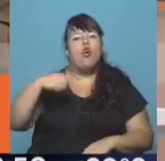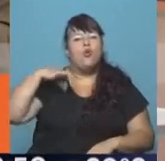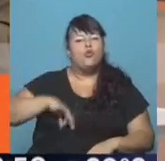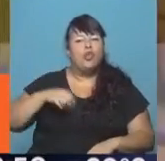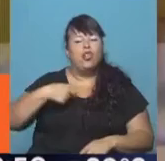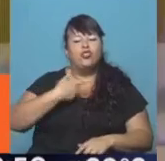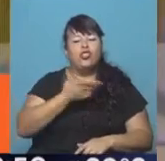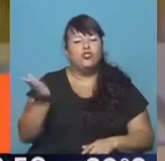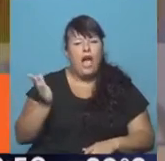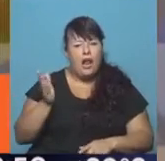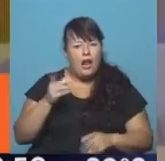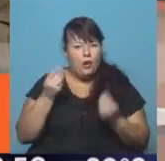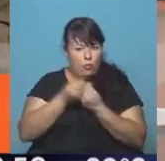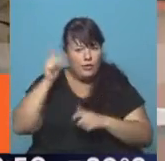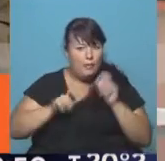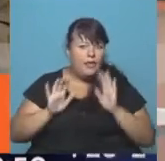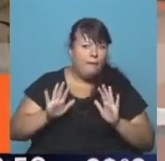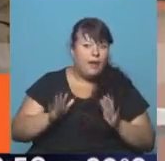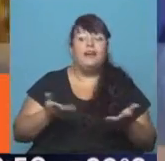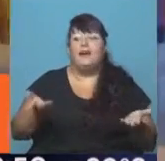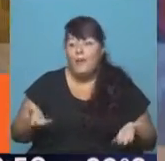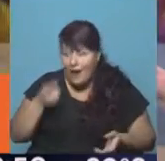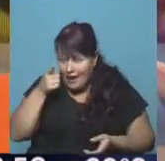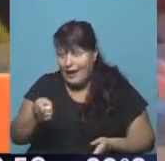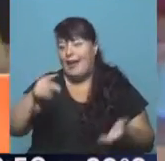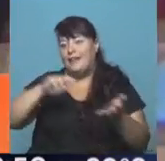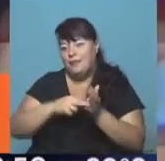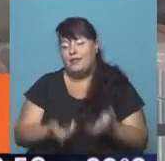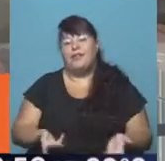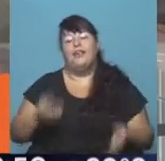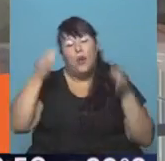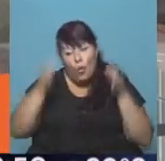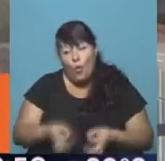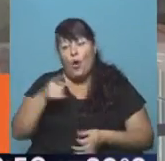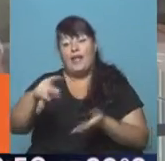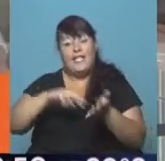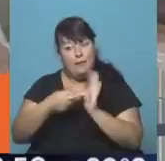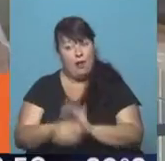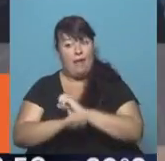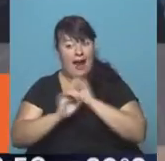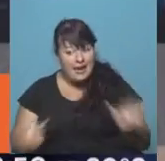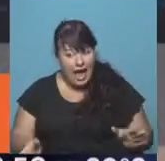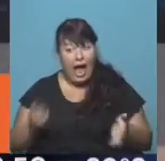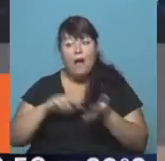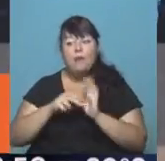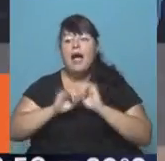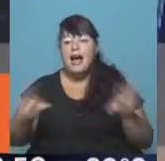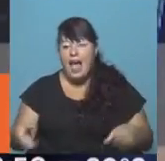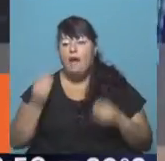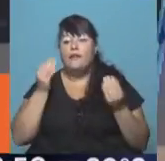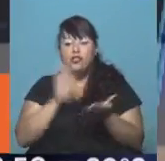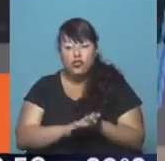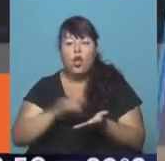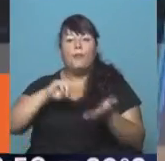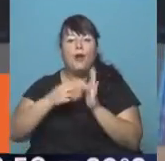social hasta la cantidad de gente que está esperando bueno y justamente hay un problema bastante grave un problema bastante grave que tiene que ver con